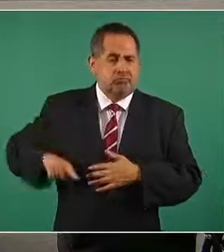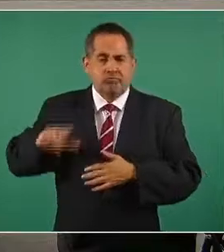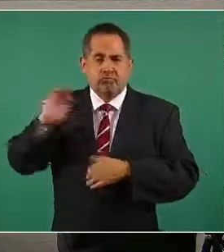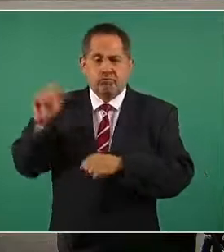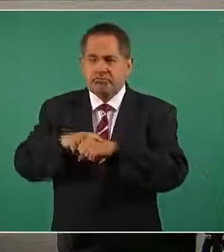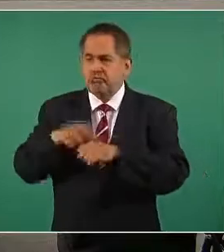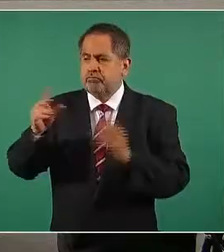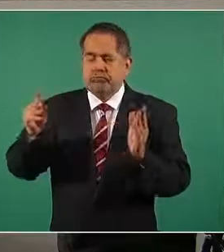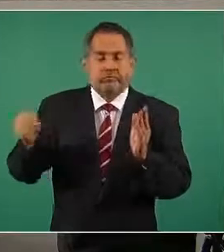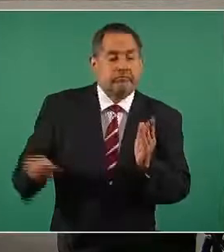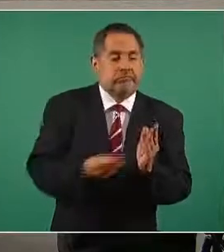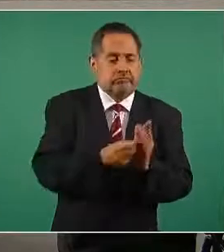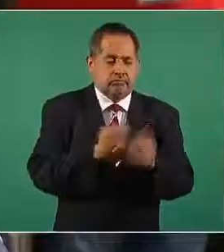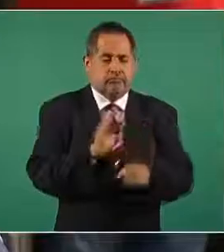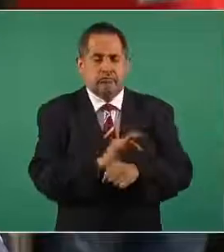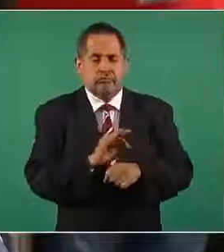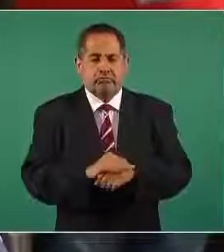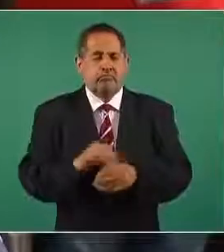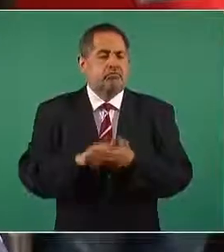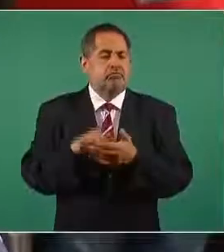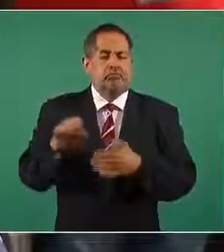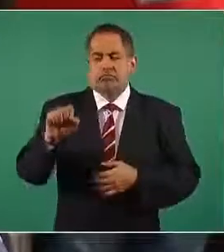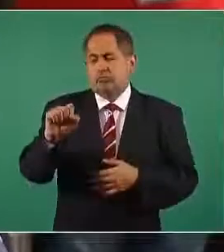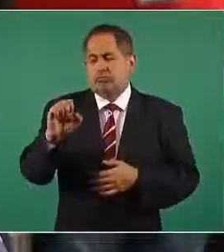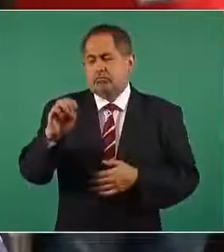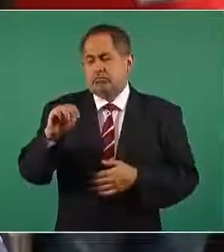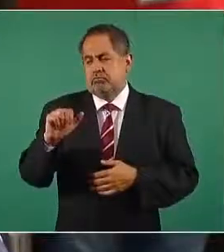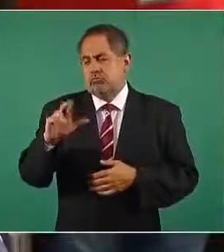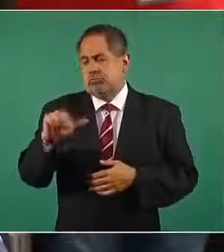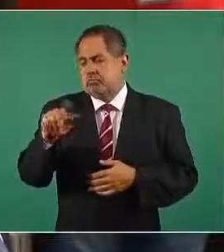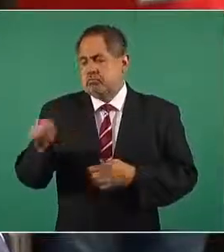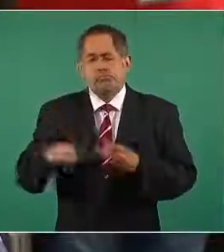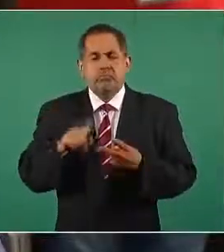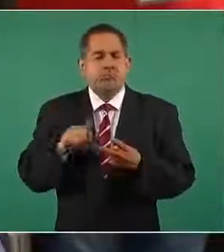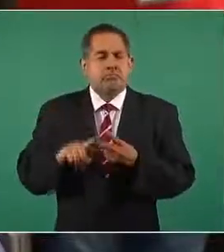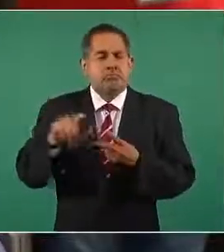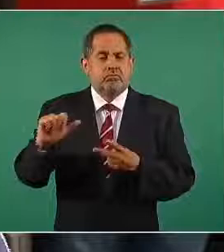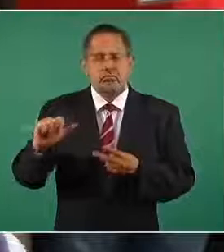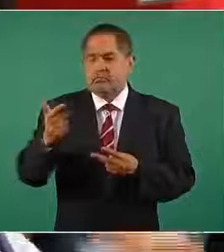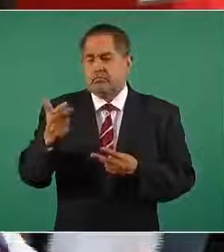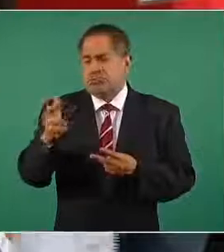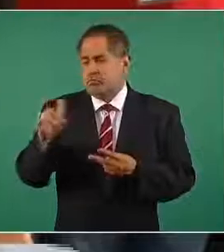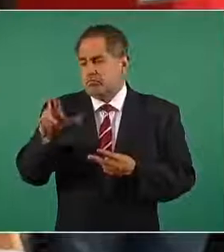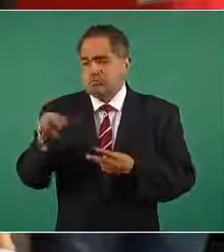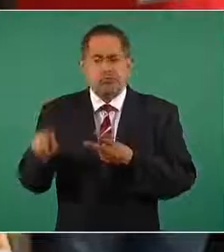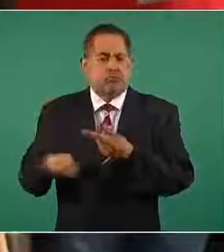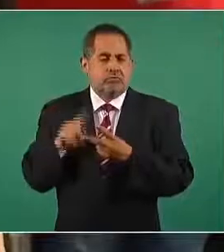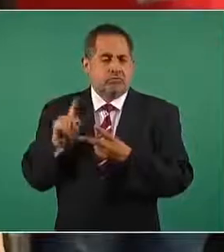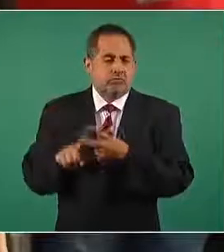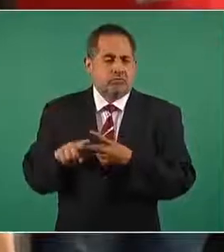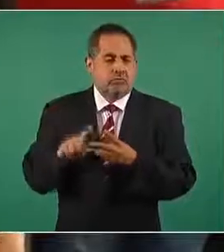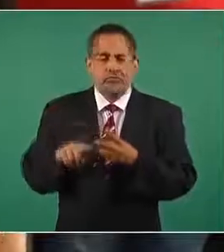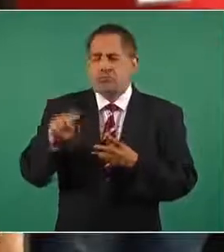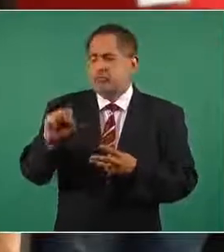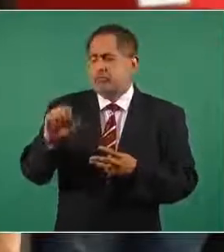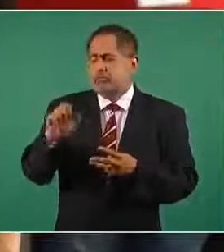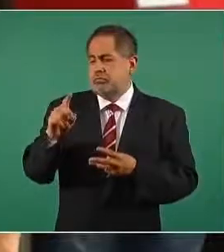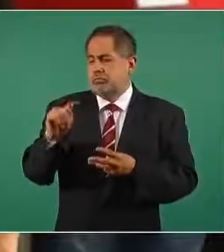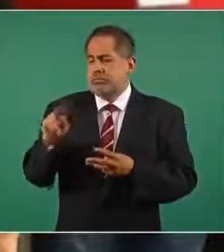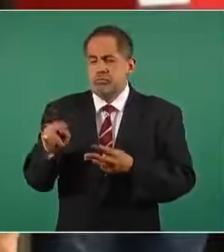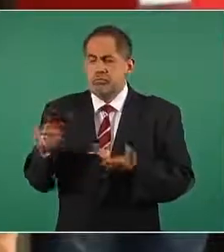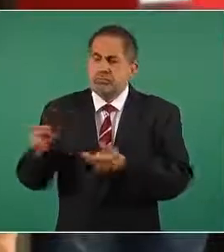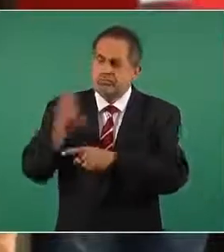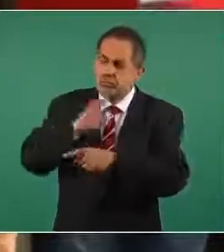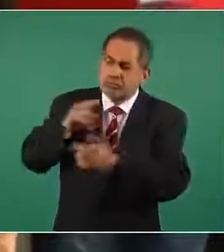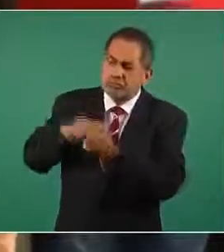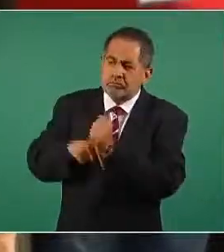federales, por ejemplo, el Semarnat, o en los casos agrarios, que muchas salen de ahí de Sedato y todo eso. Entonces, ¿qué se está